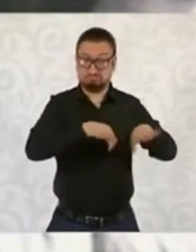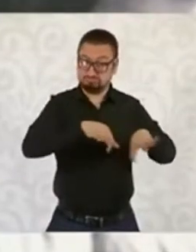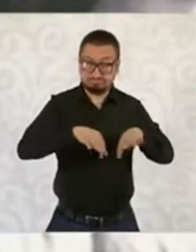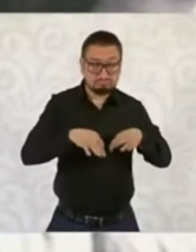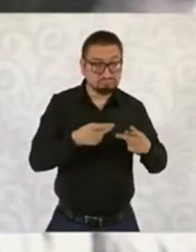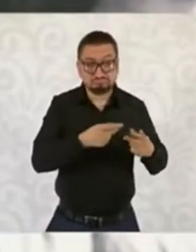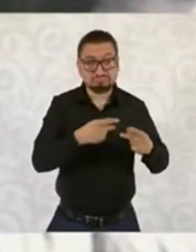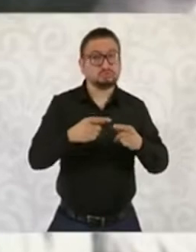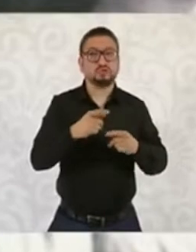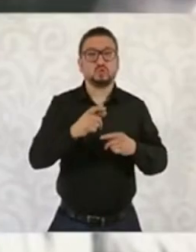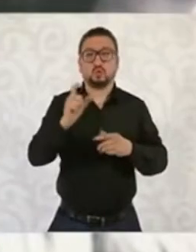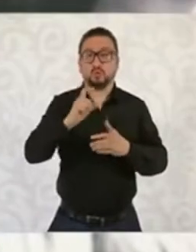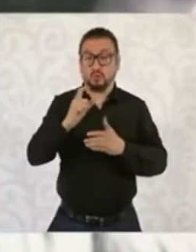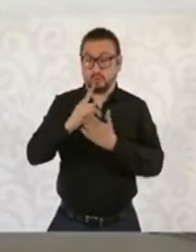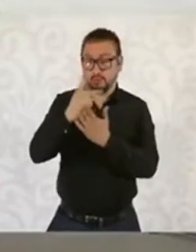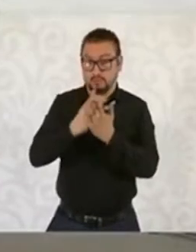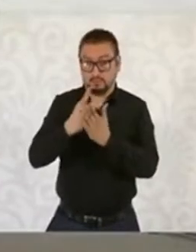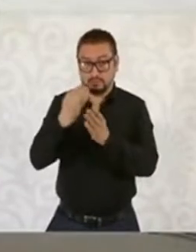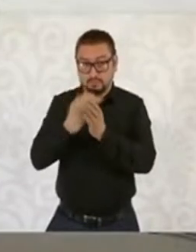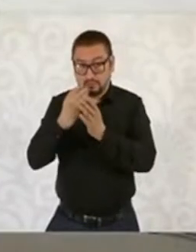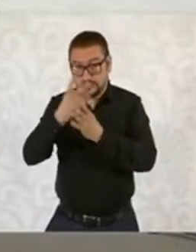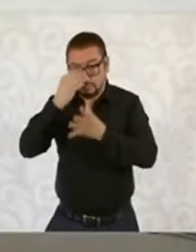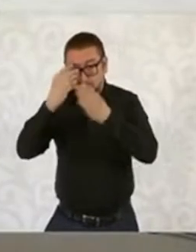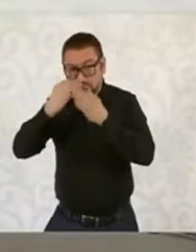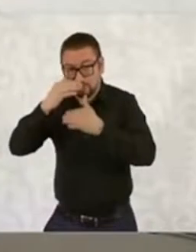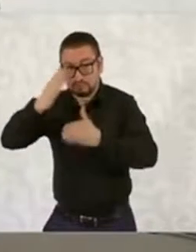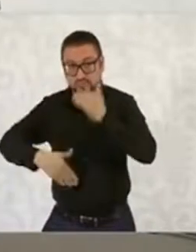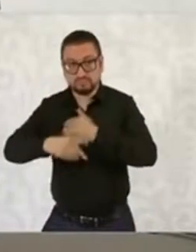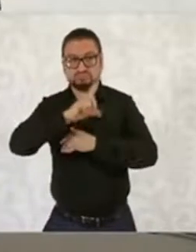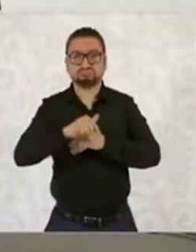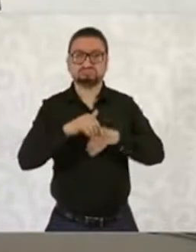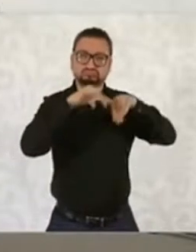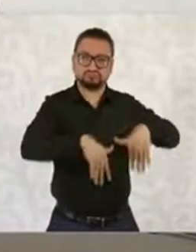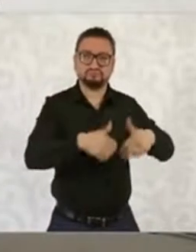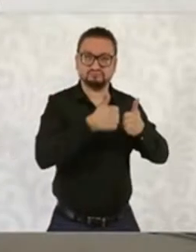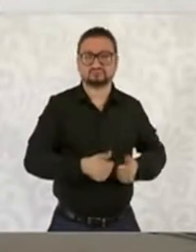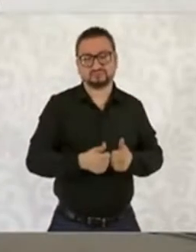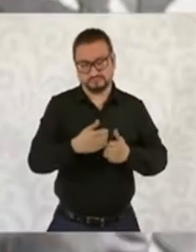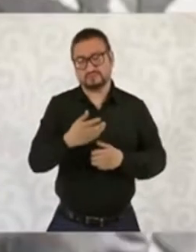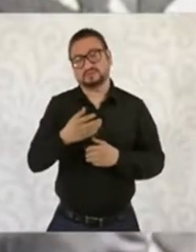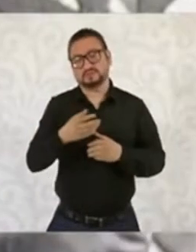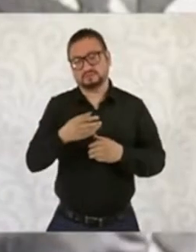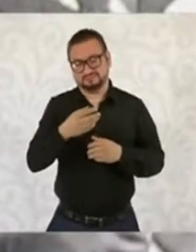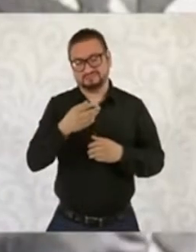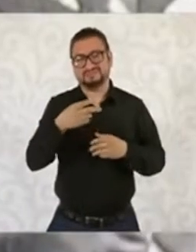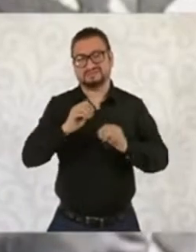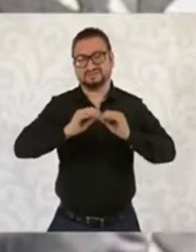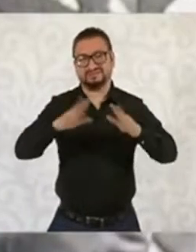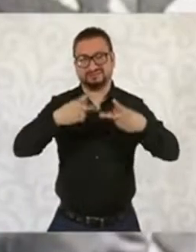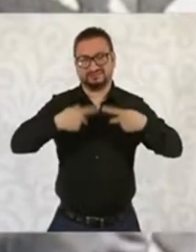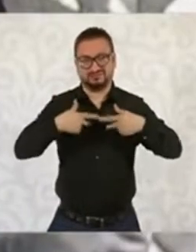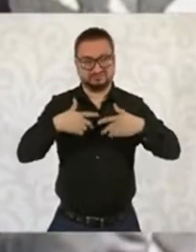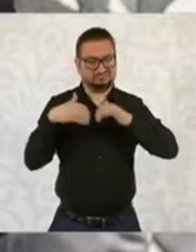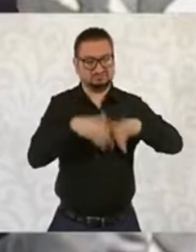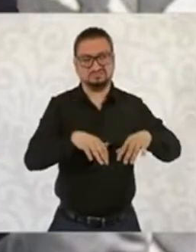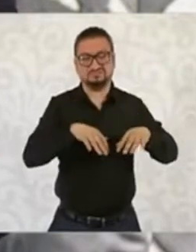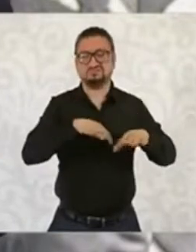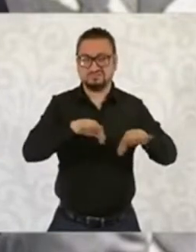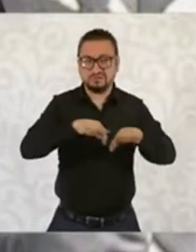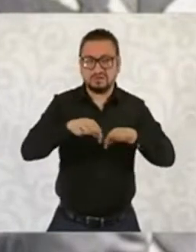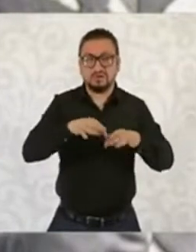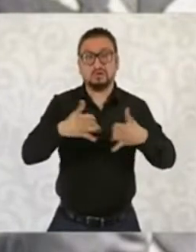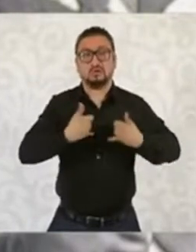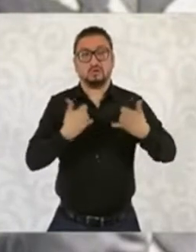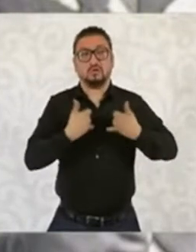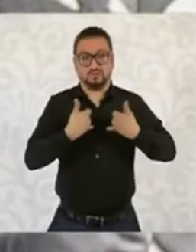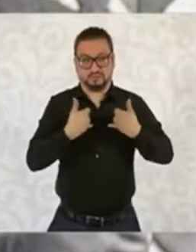productiva una vez concluida su capacitación, lo cual es, pues, prácticamente el triple de la tasa de empleabilidad de lo que los jóvenes cuando buscan por su